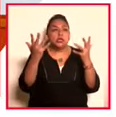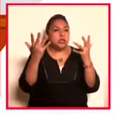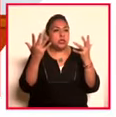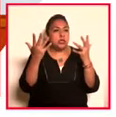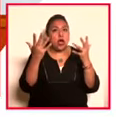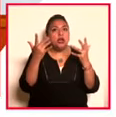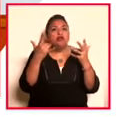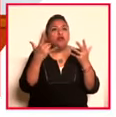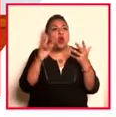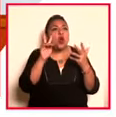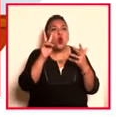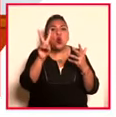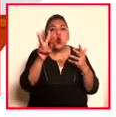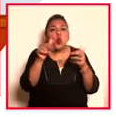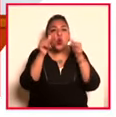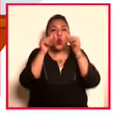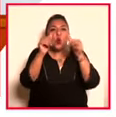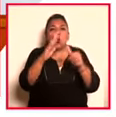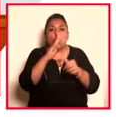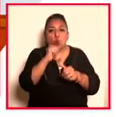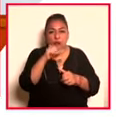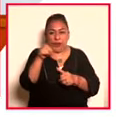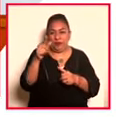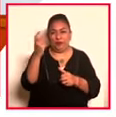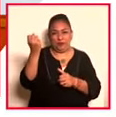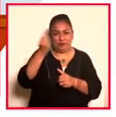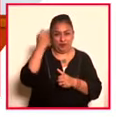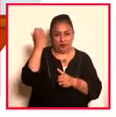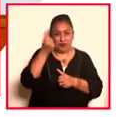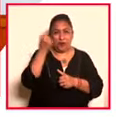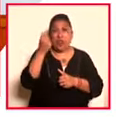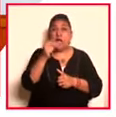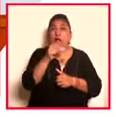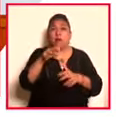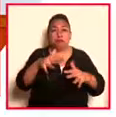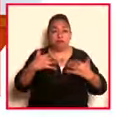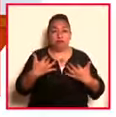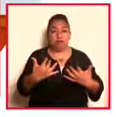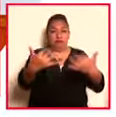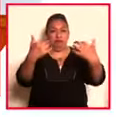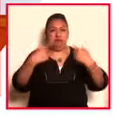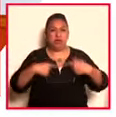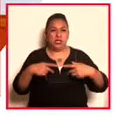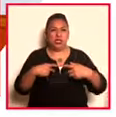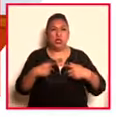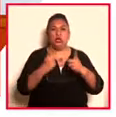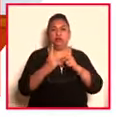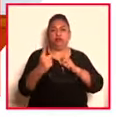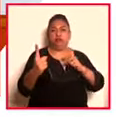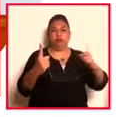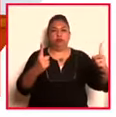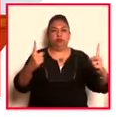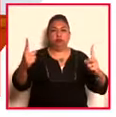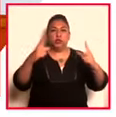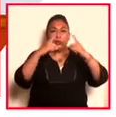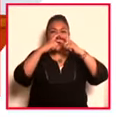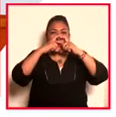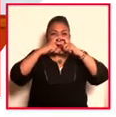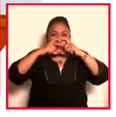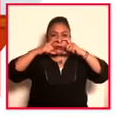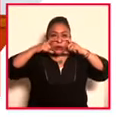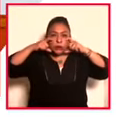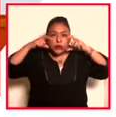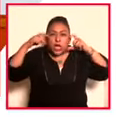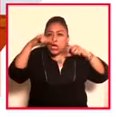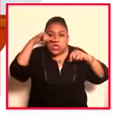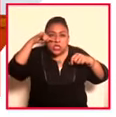percibimos. La conversación que se lleva a cabo frente a un público físicamente distanciado, con el rostro prácticamente oculto